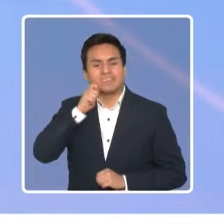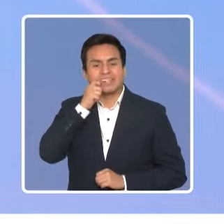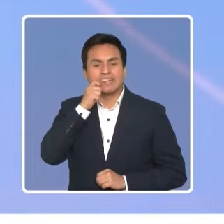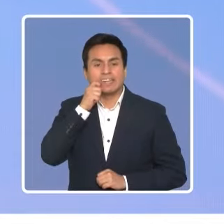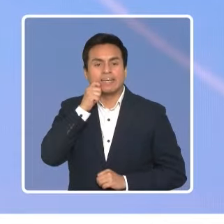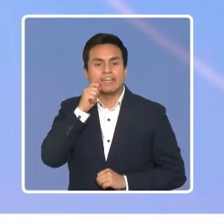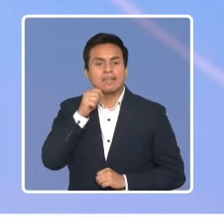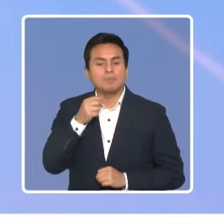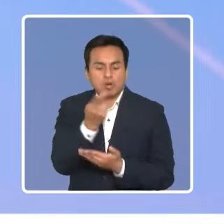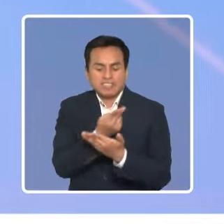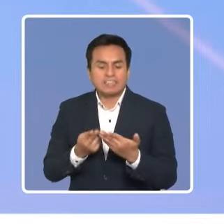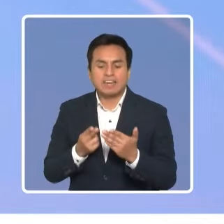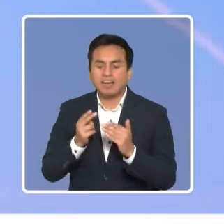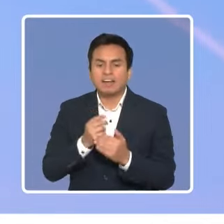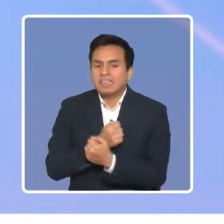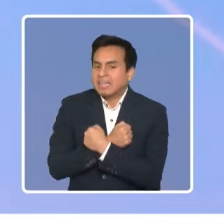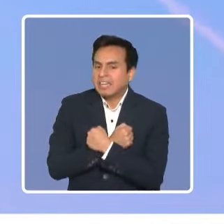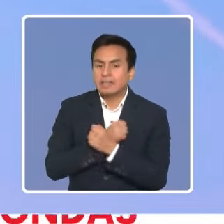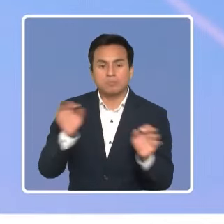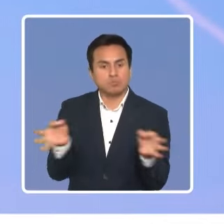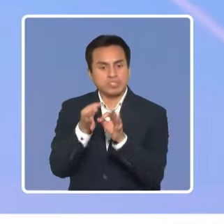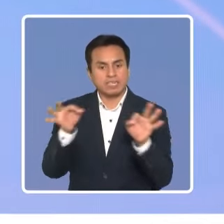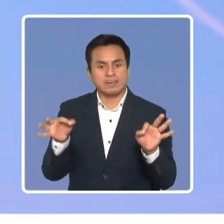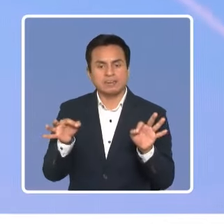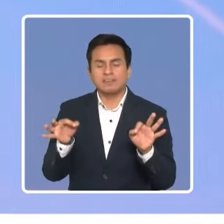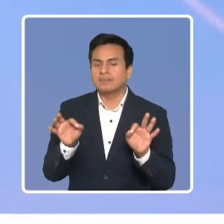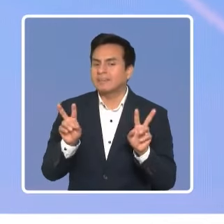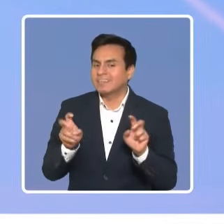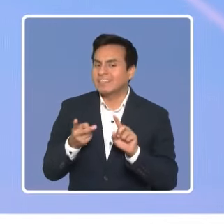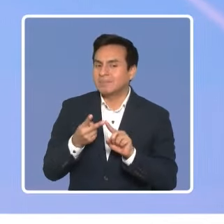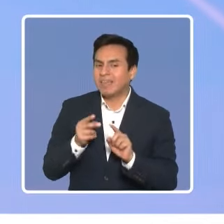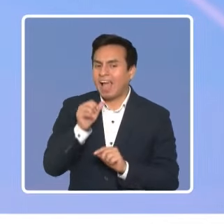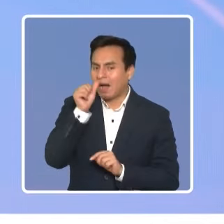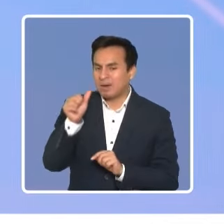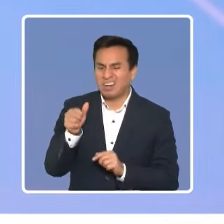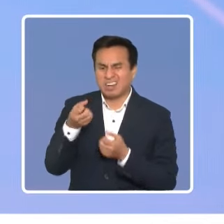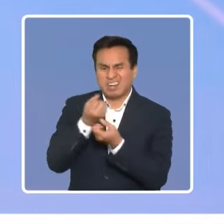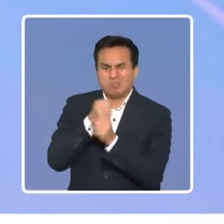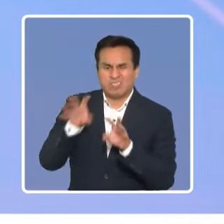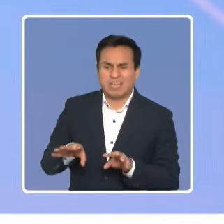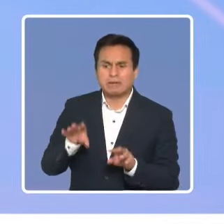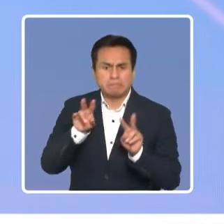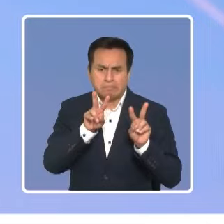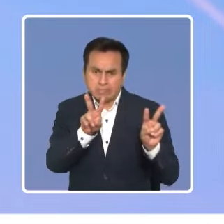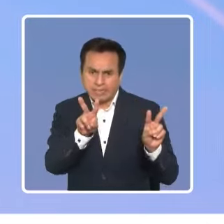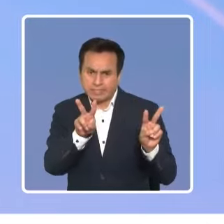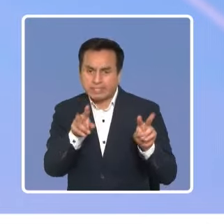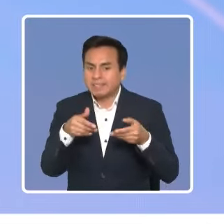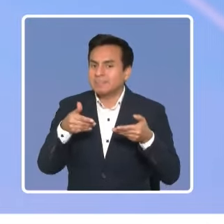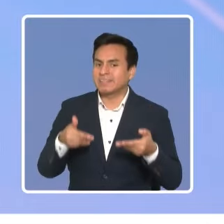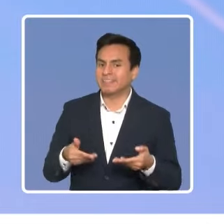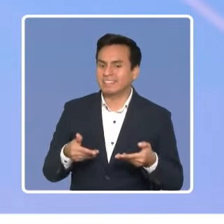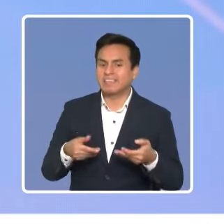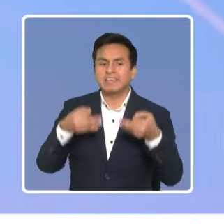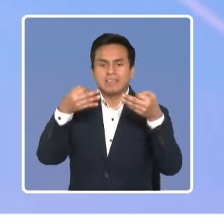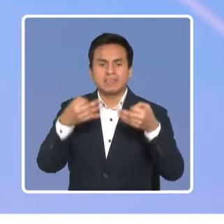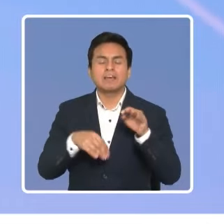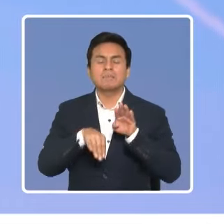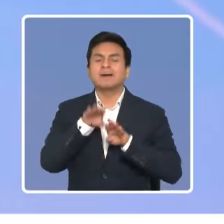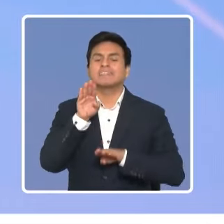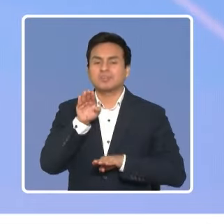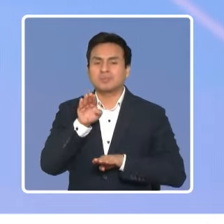querer nuestra poesía, nuestra música y jamás renunciar a buscar paz y un presente más